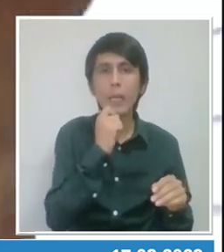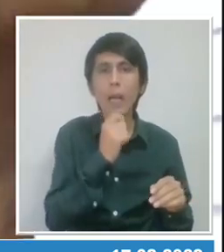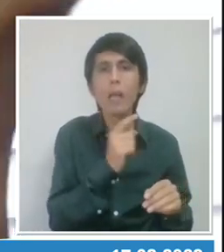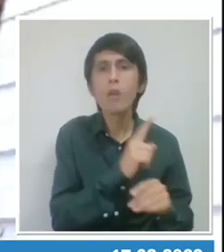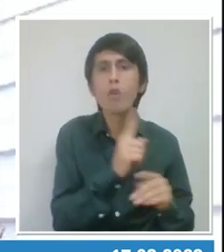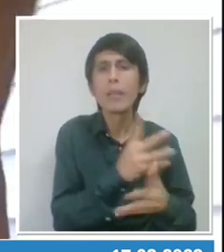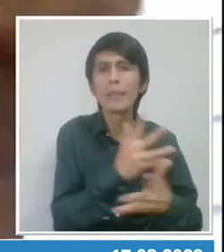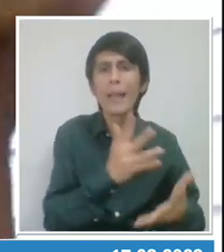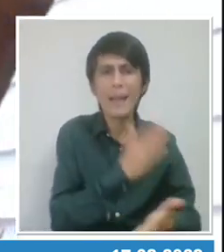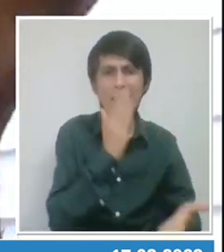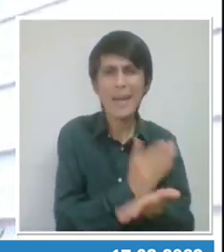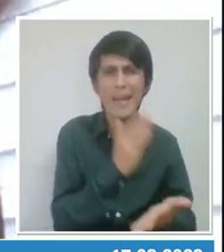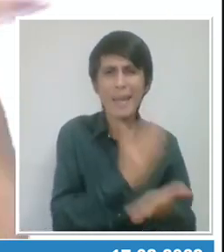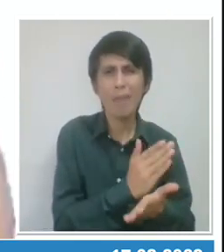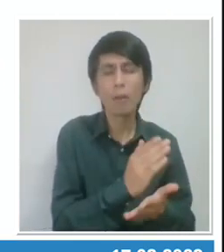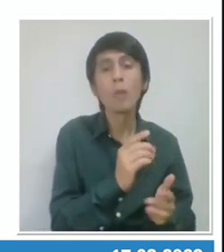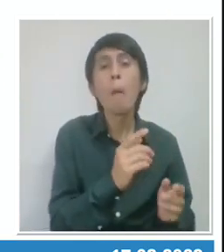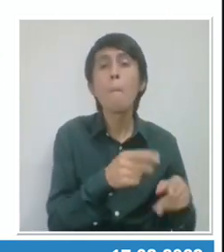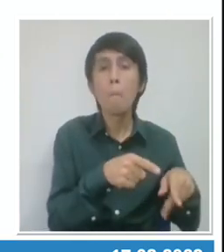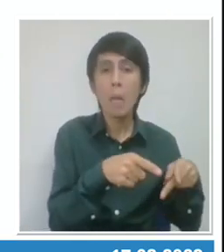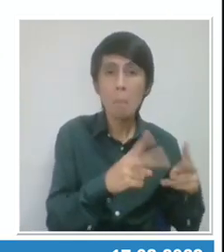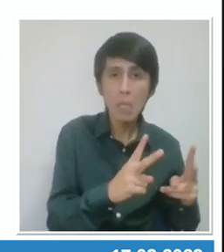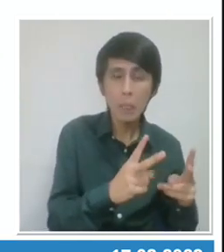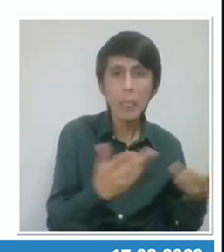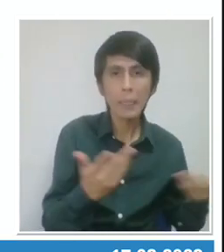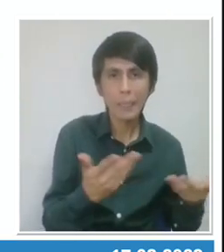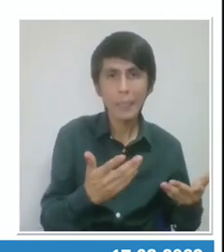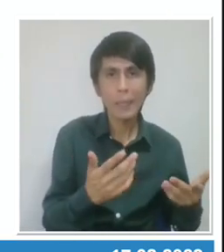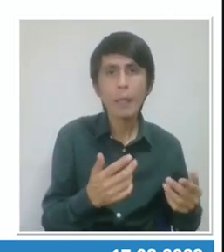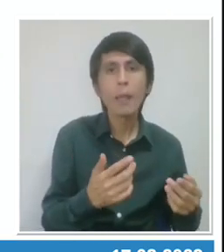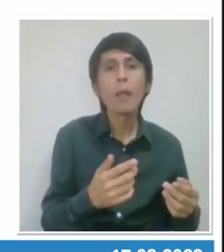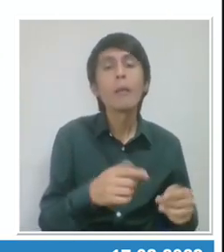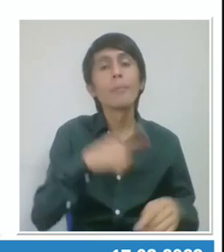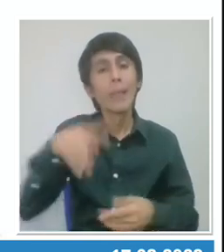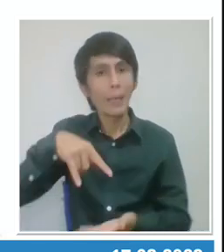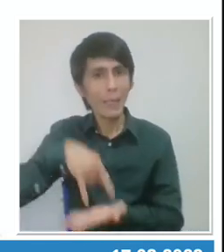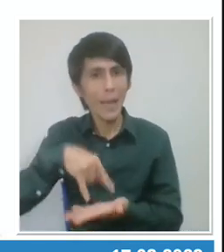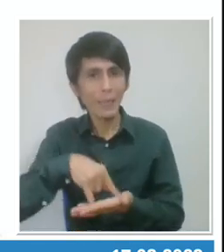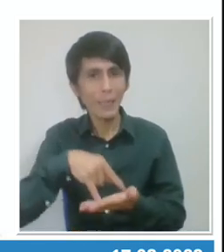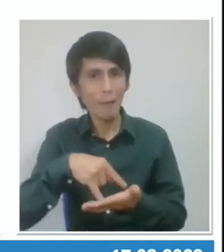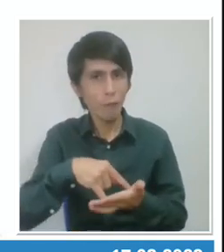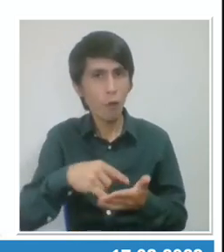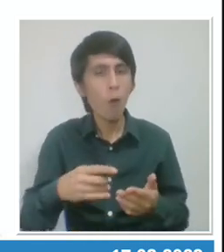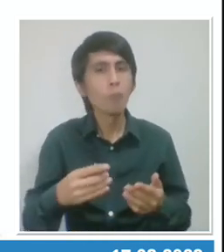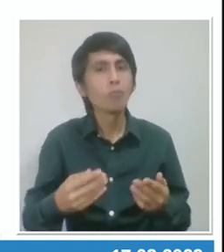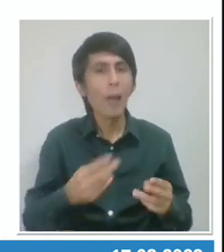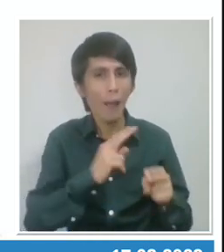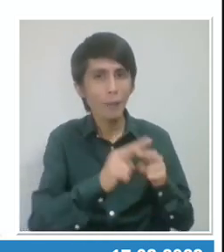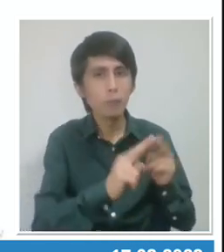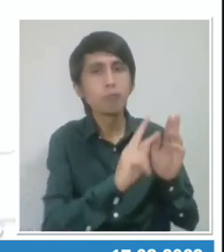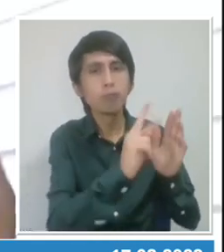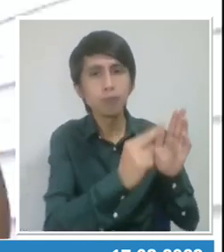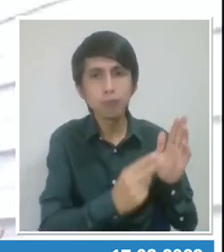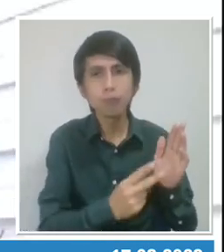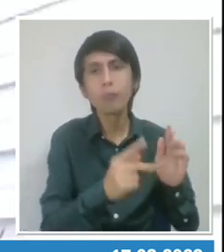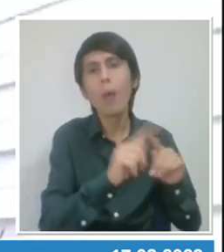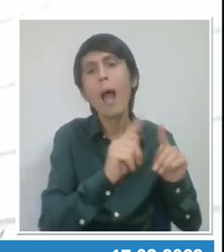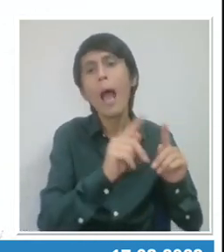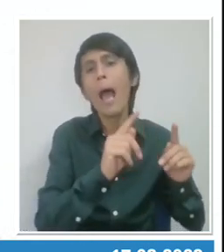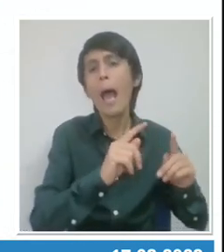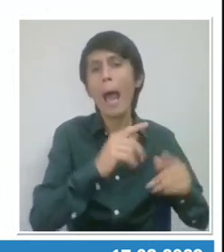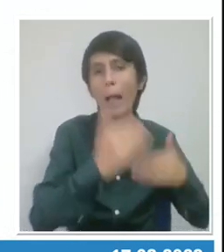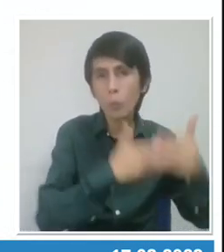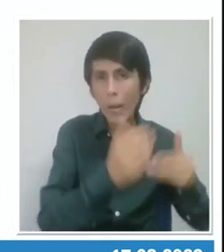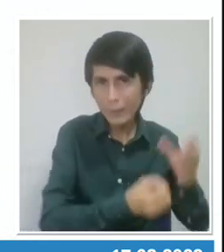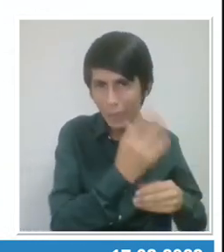la actuación secundaria del poder legislativo actualizando los principios y modulándolos de mejor